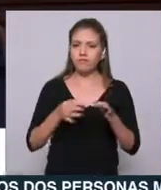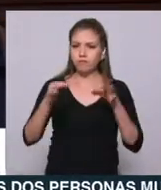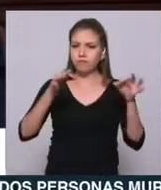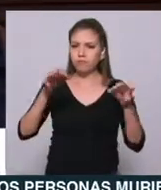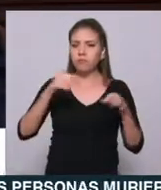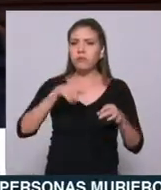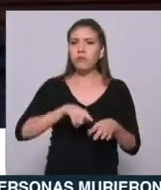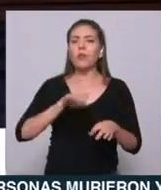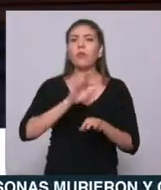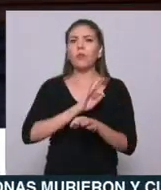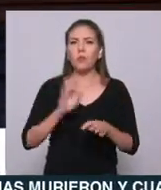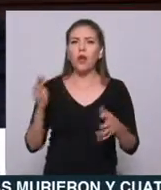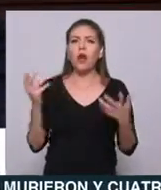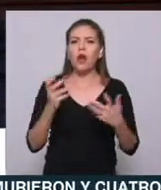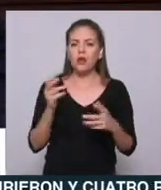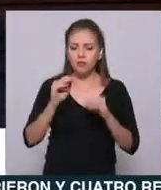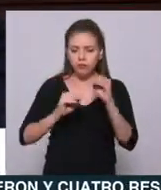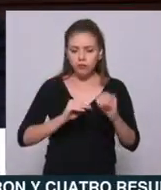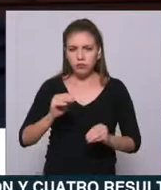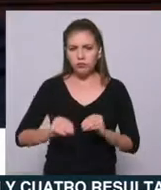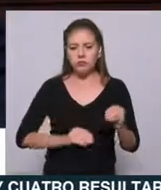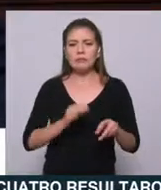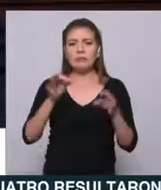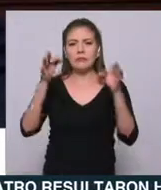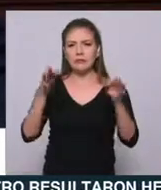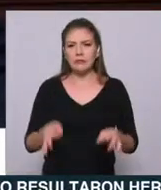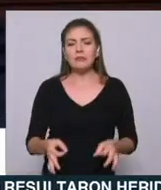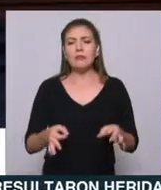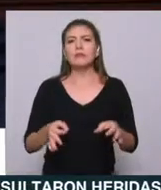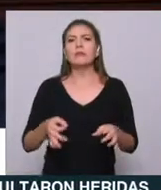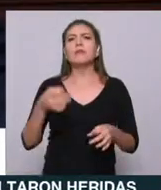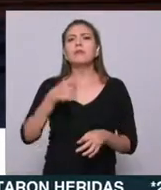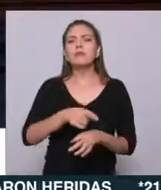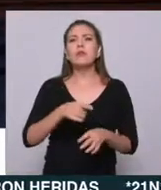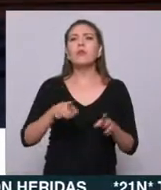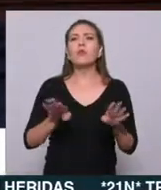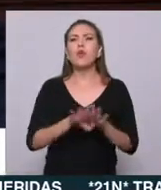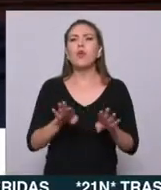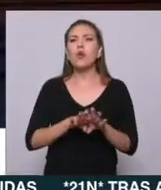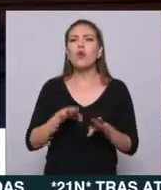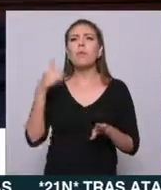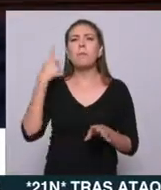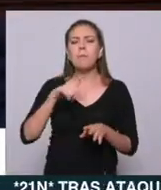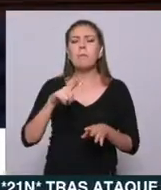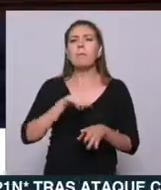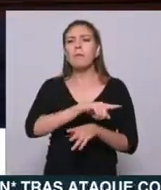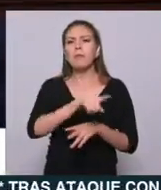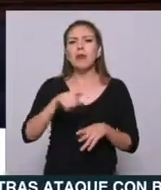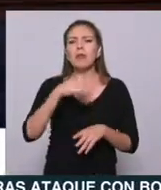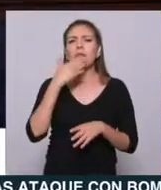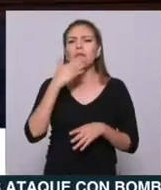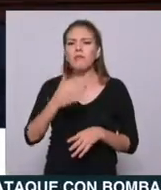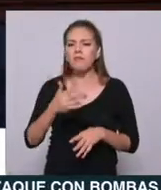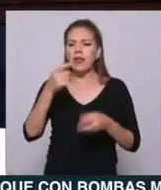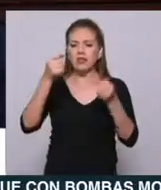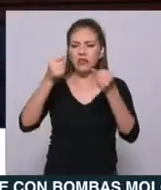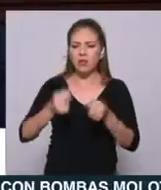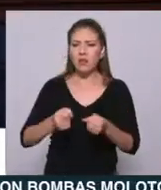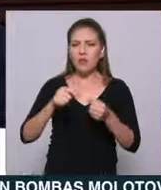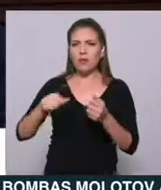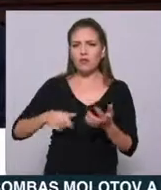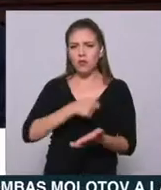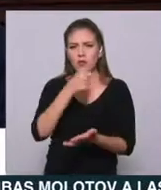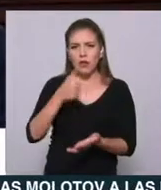será perfectible, pero que sienta las bases para garantizar una prestación del servicio de seguridad